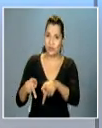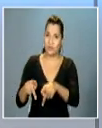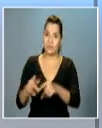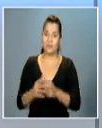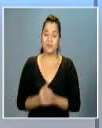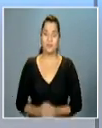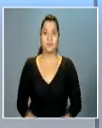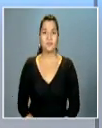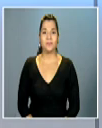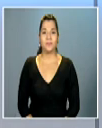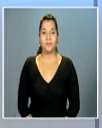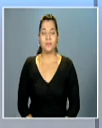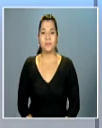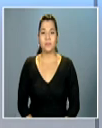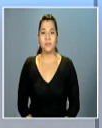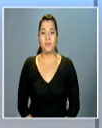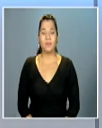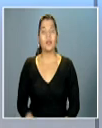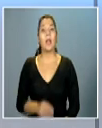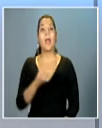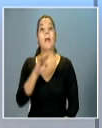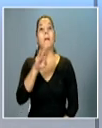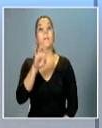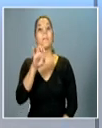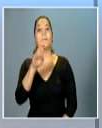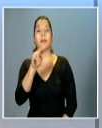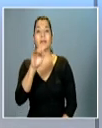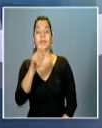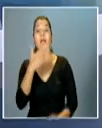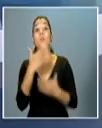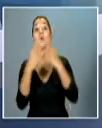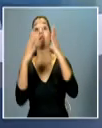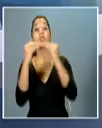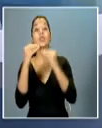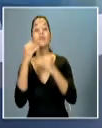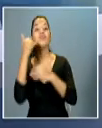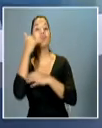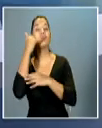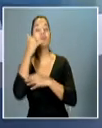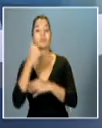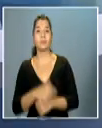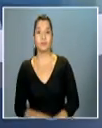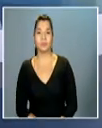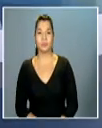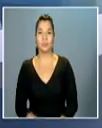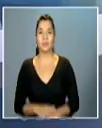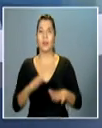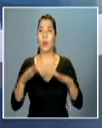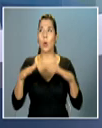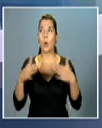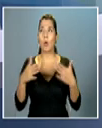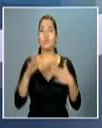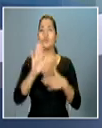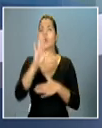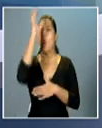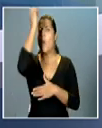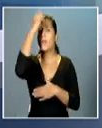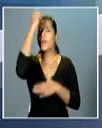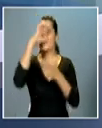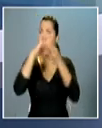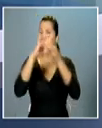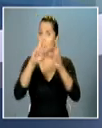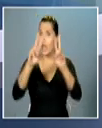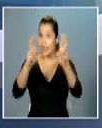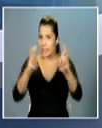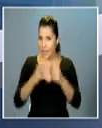por este tipo de razones. Don Bernal, muy buenas noches. Don Bernal, ¿cuál es su opinión respecto a este